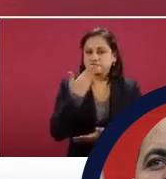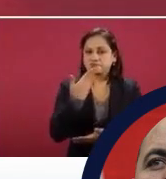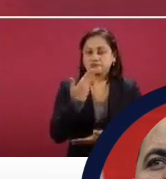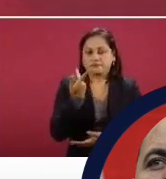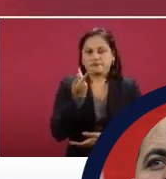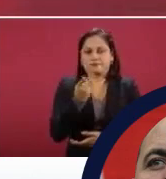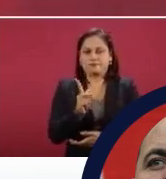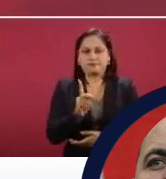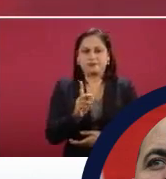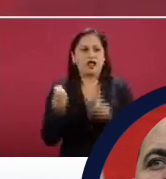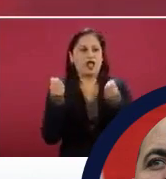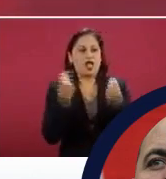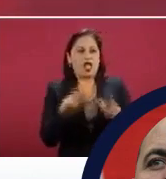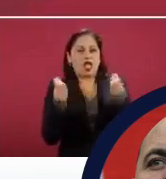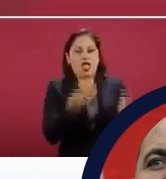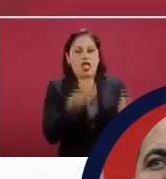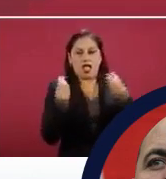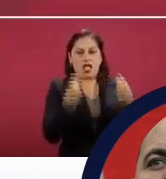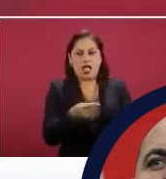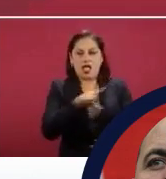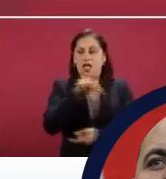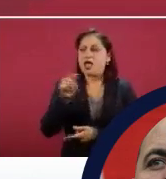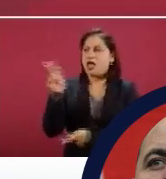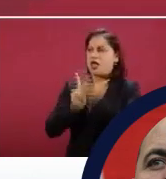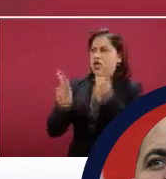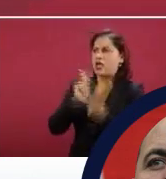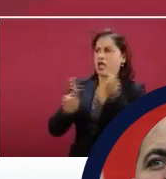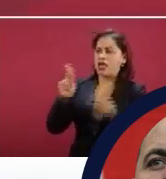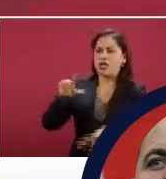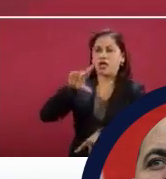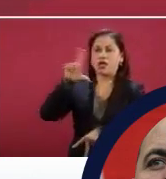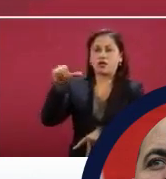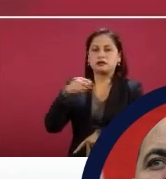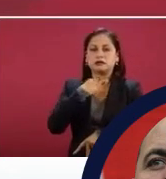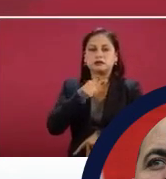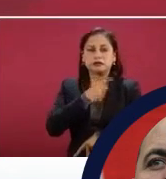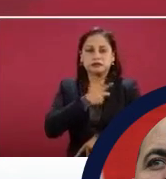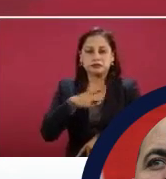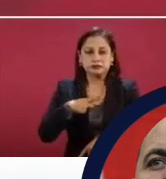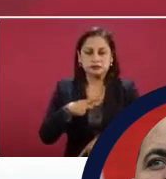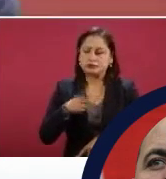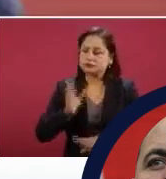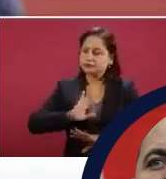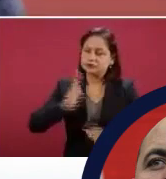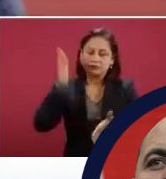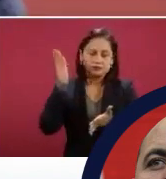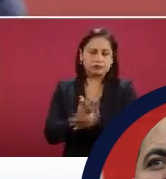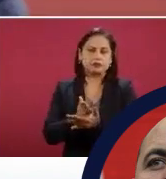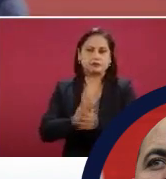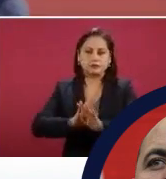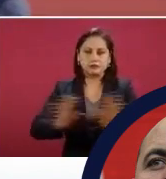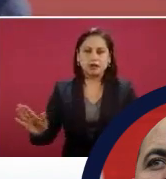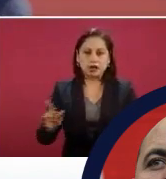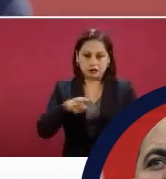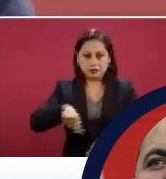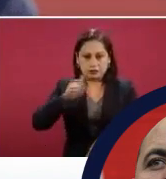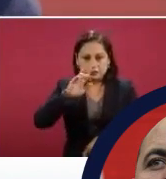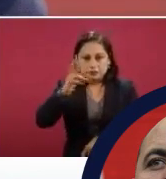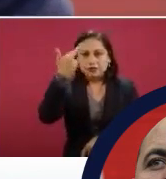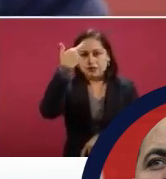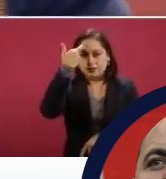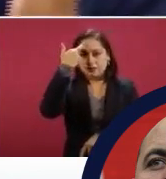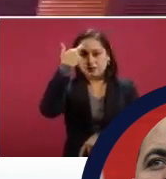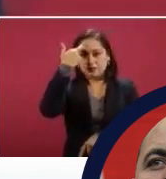y yo creo que vamos a marchar con una lona que tiene las manos pintadas de todos los niños de nuestra